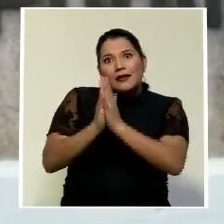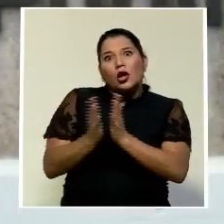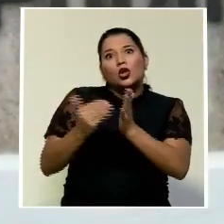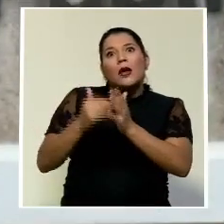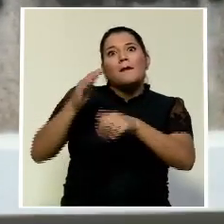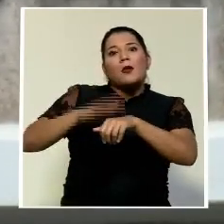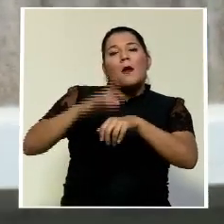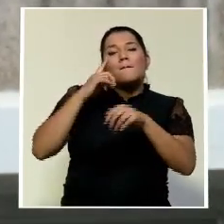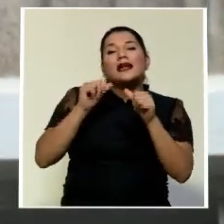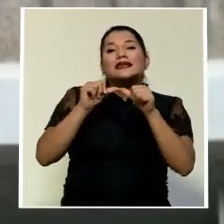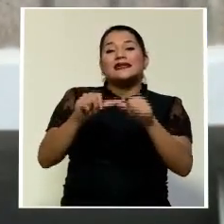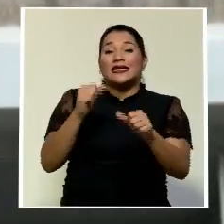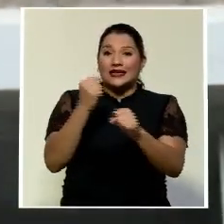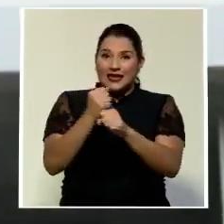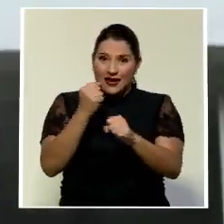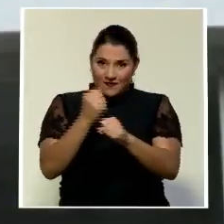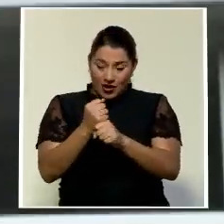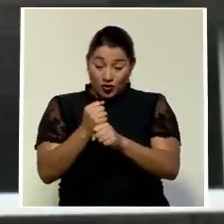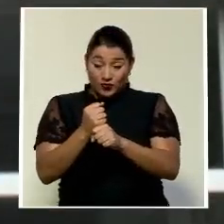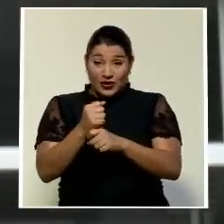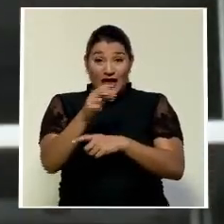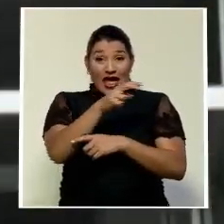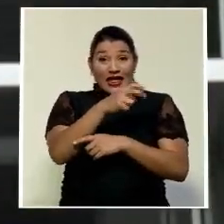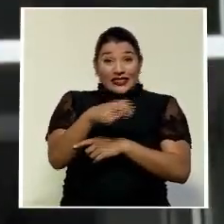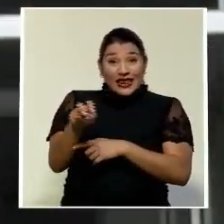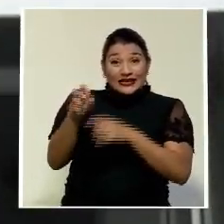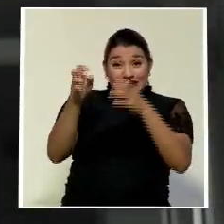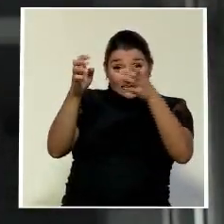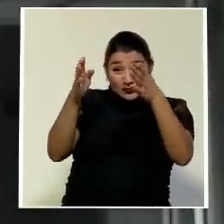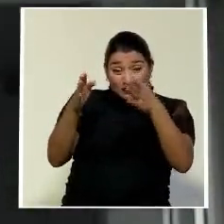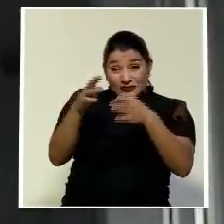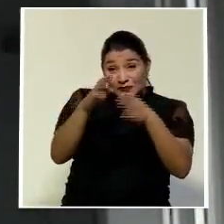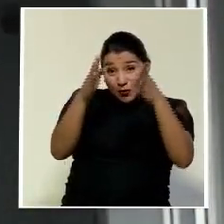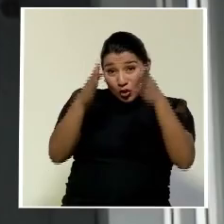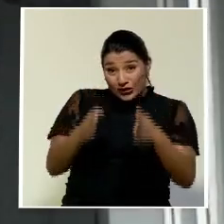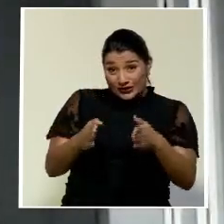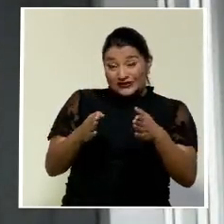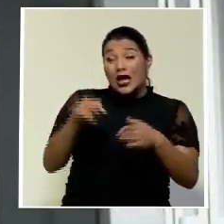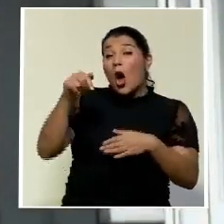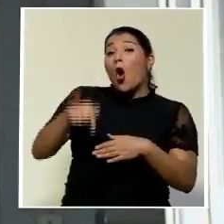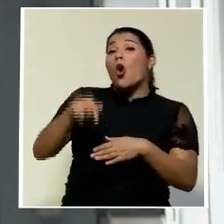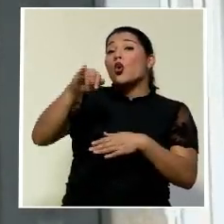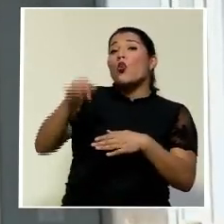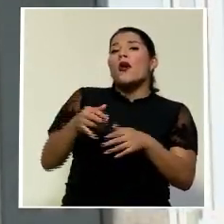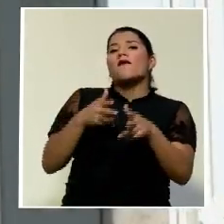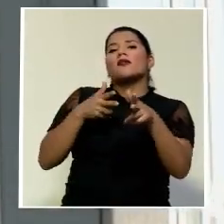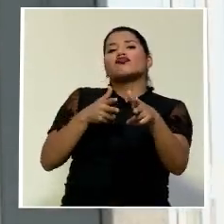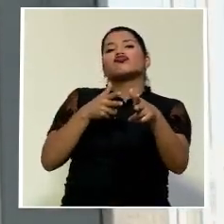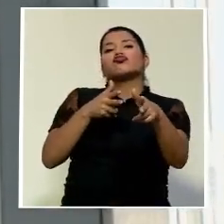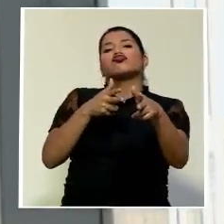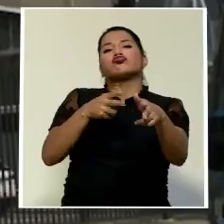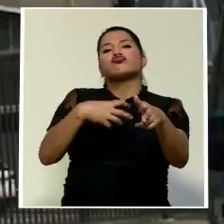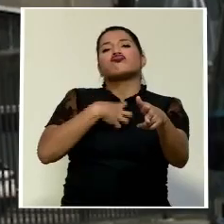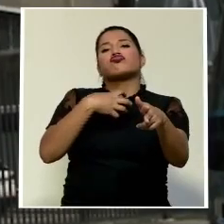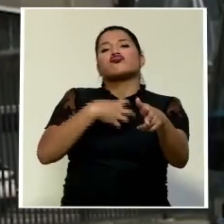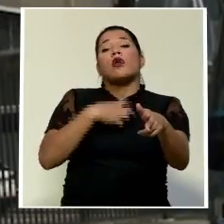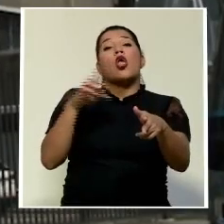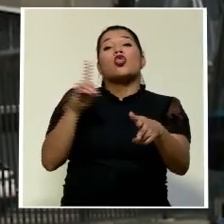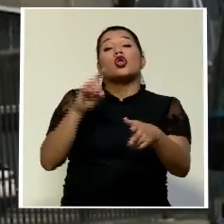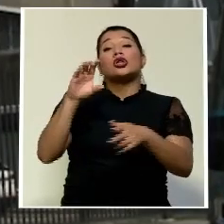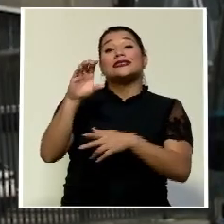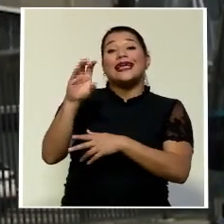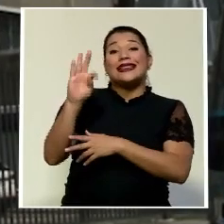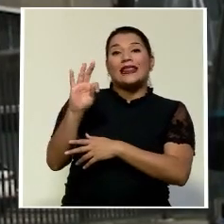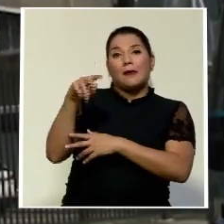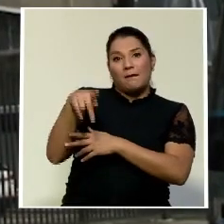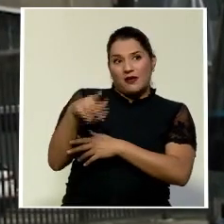Los transportistas de servicios ocasionales especiales se manifestaron este jueves frente al Consejo de Transporte Público CTP